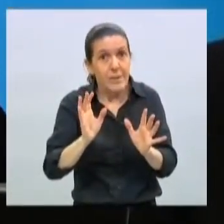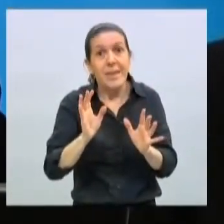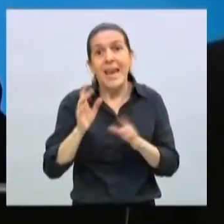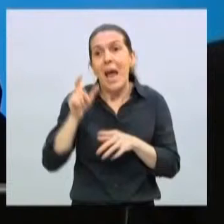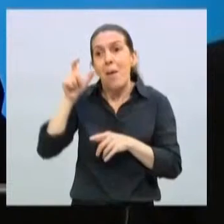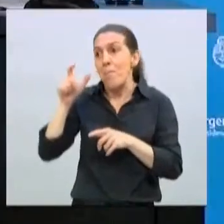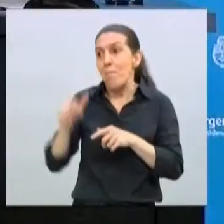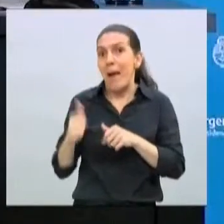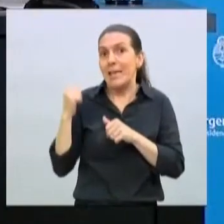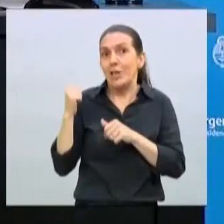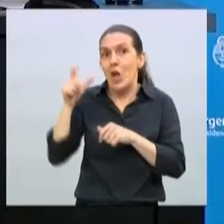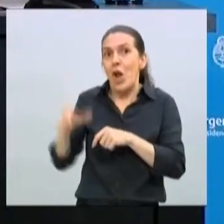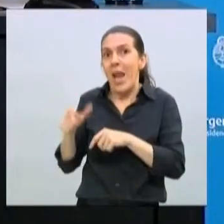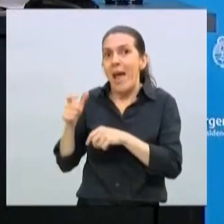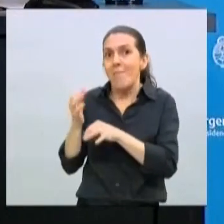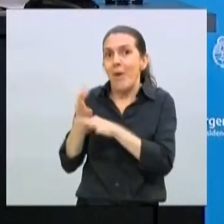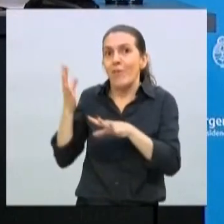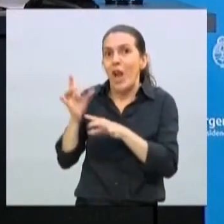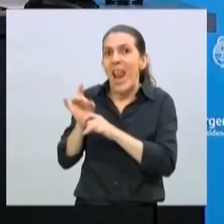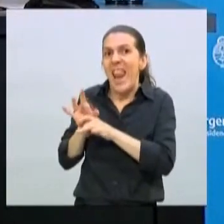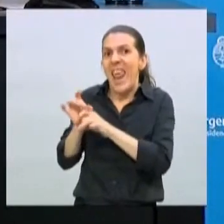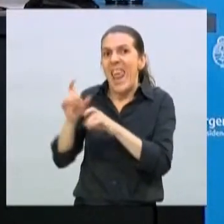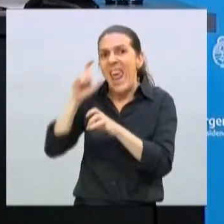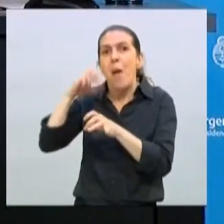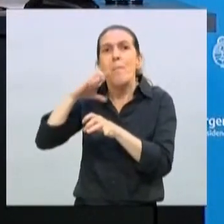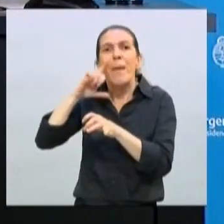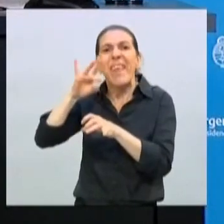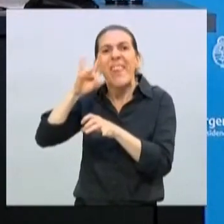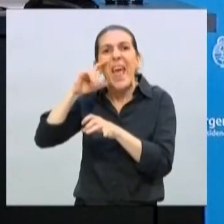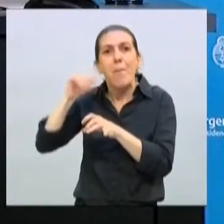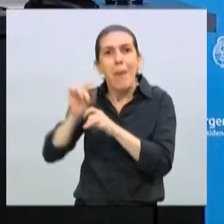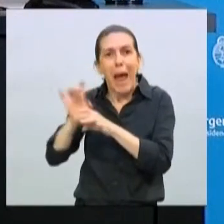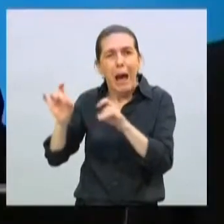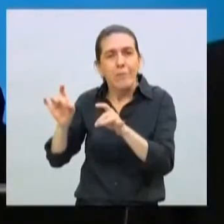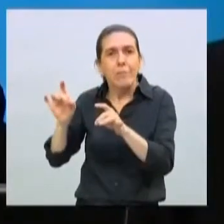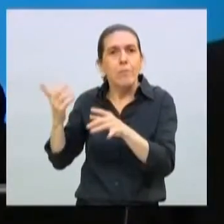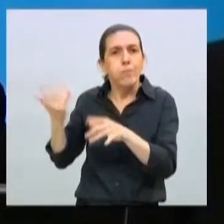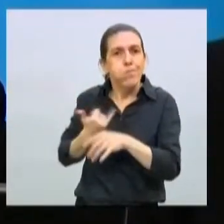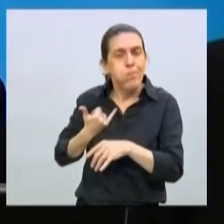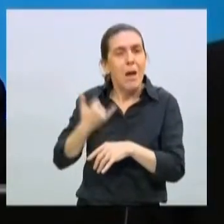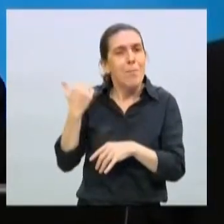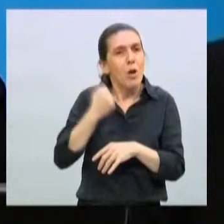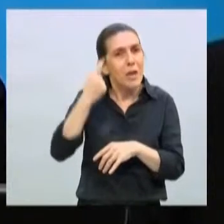epidemiólogos ayer lo dijo, y me parece que es muy importante que todos entendamos.